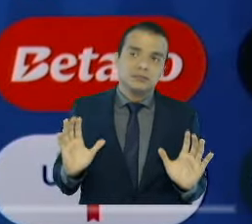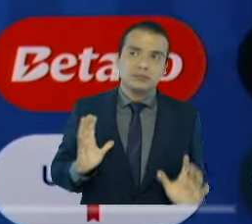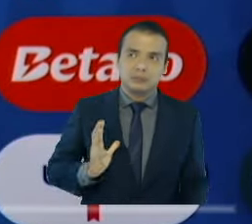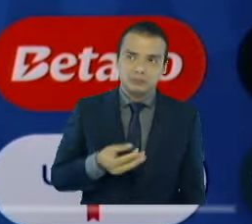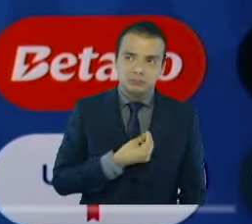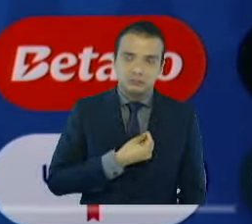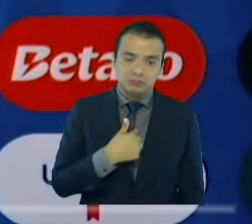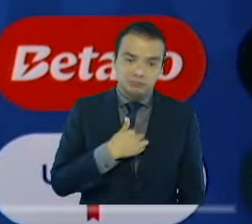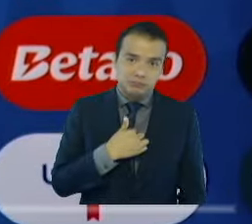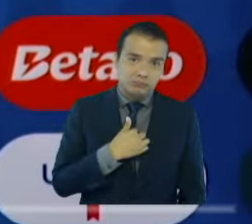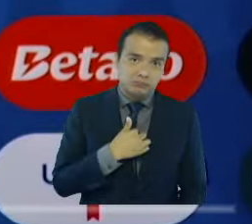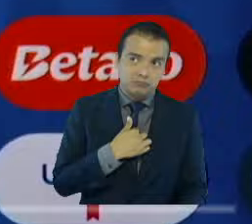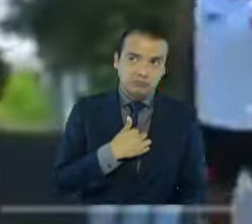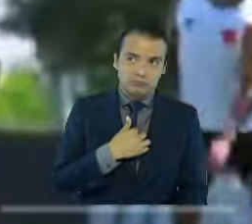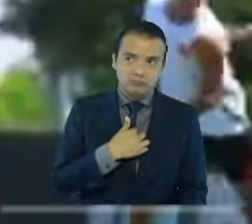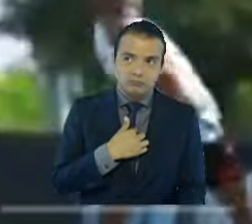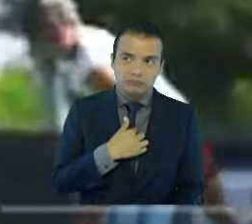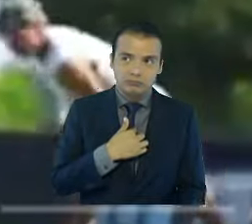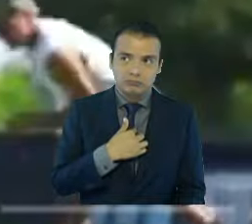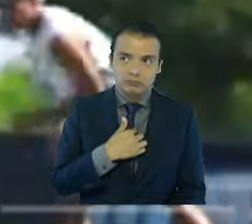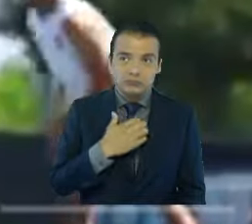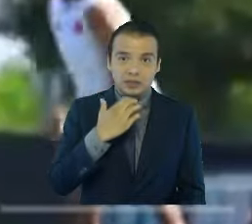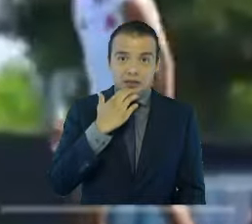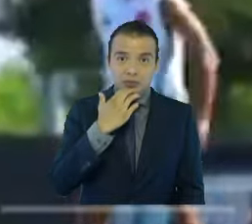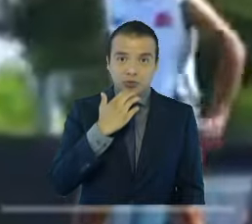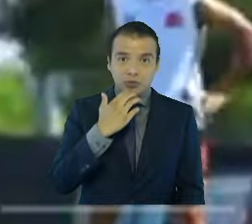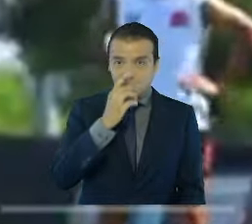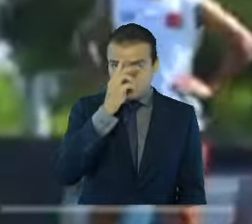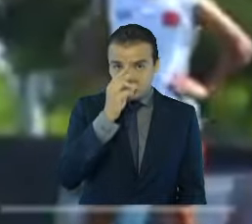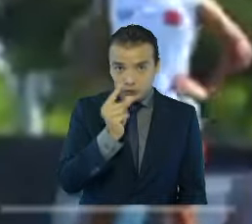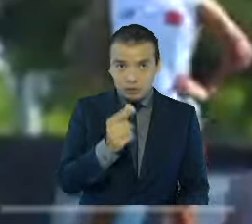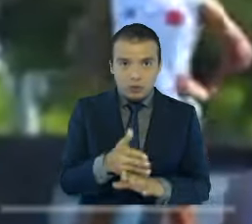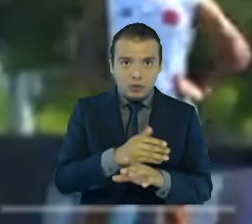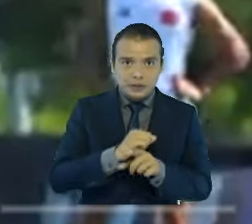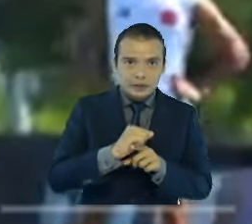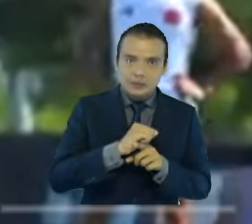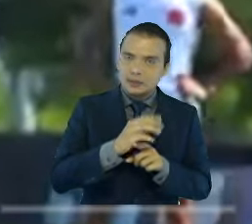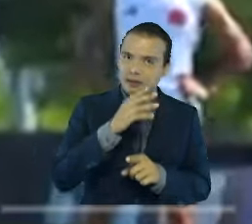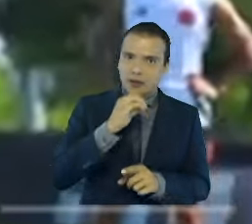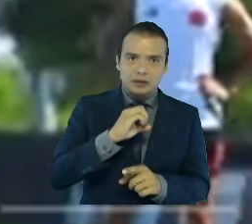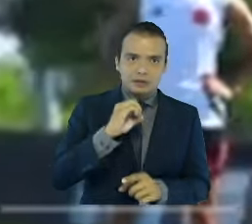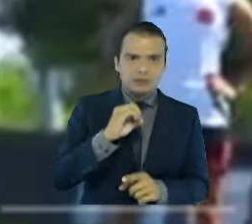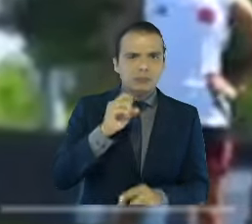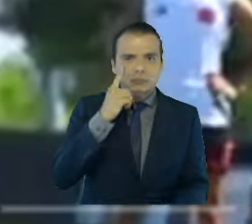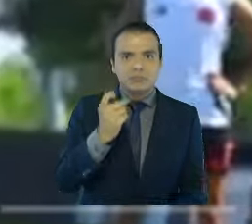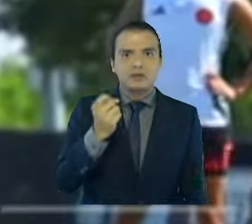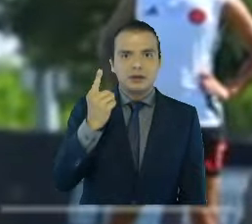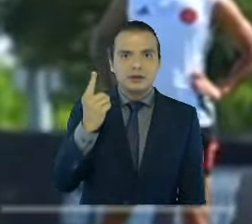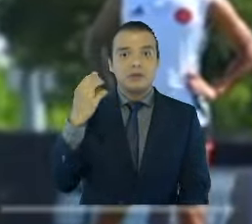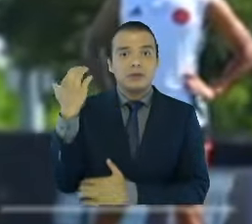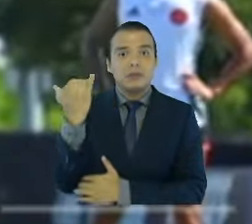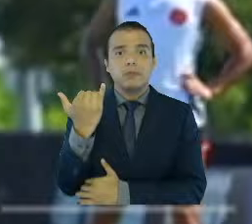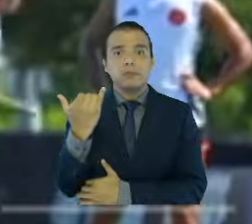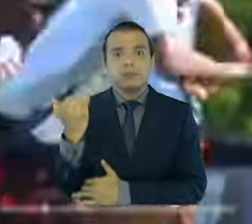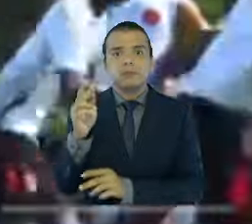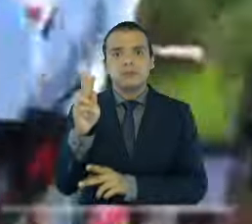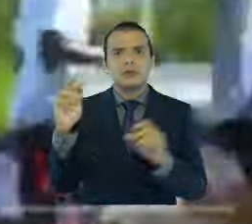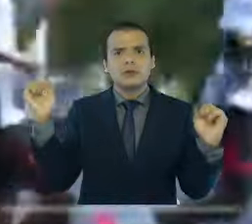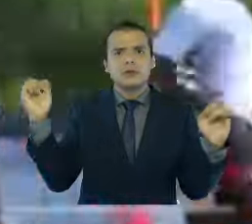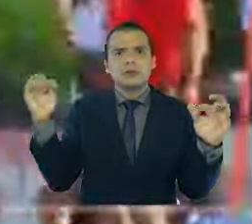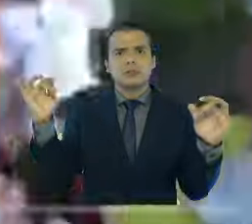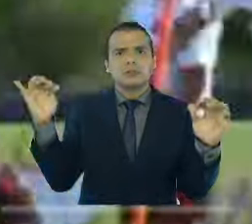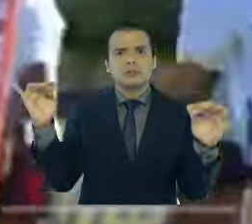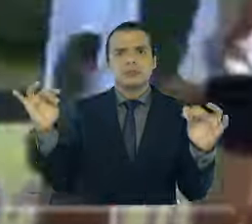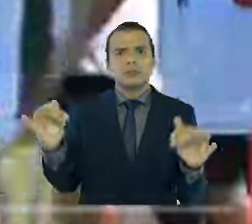Honestamente nunca había trabajado tanto balón parado el juego entre Costa Rica y Colombia tendrá la presencia de por lo menos 60.000 personas en el State Farm Stadium